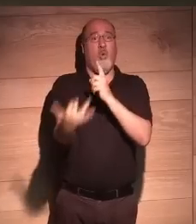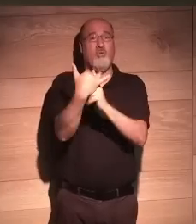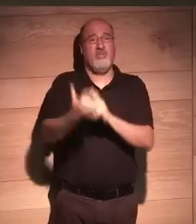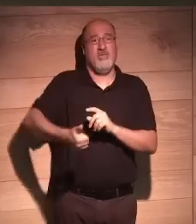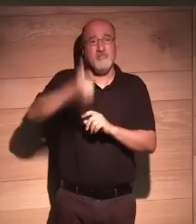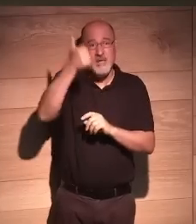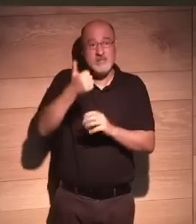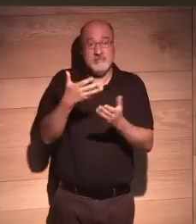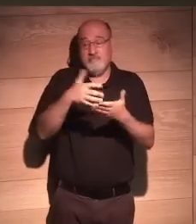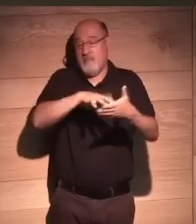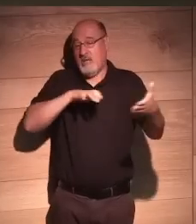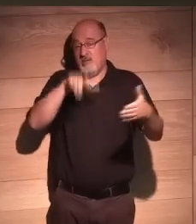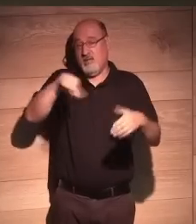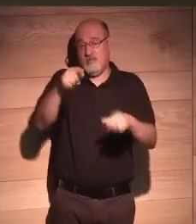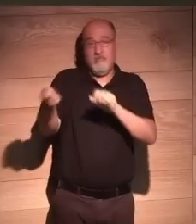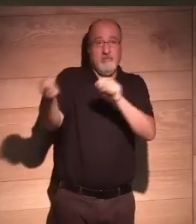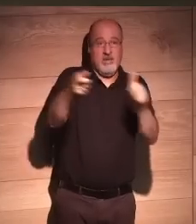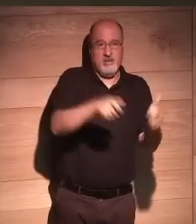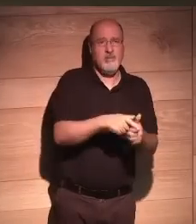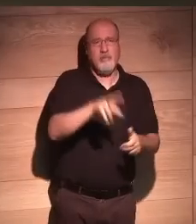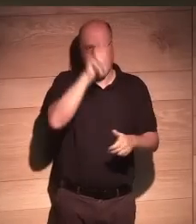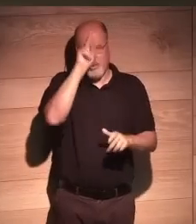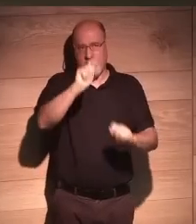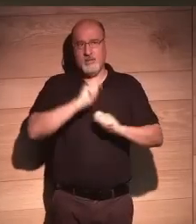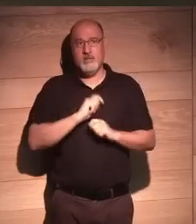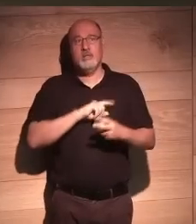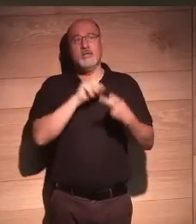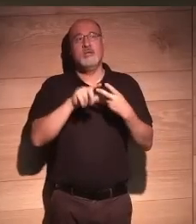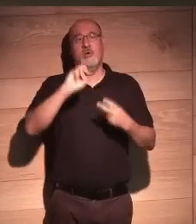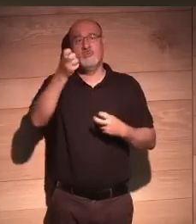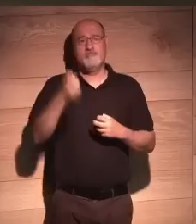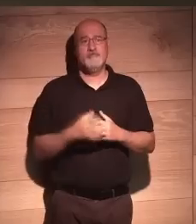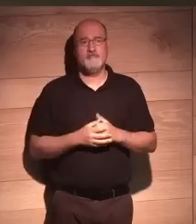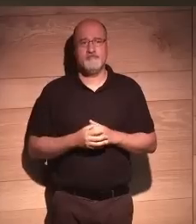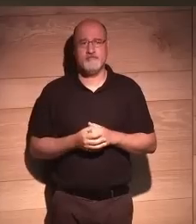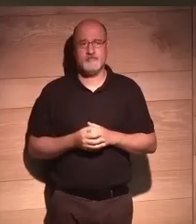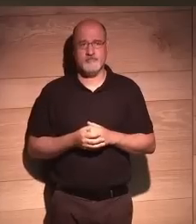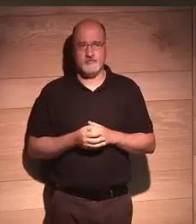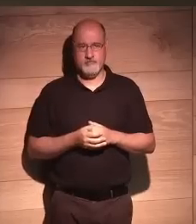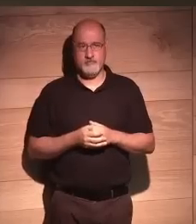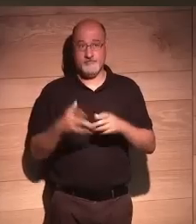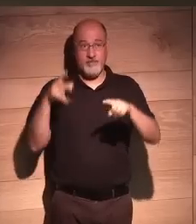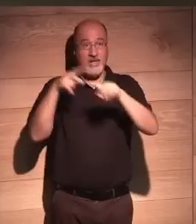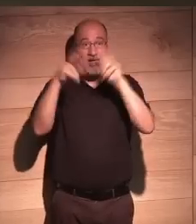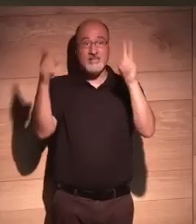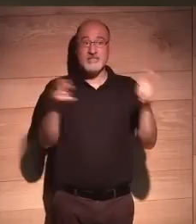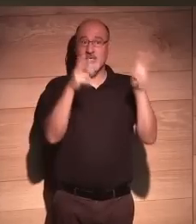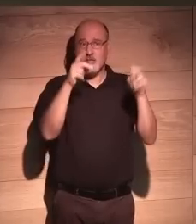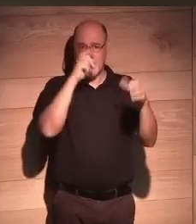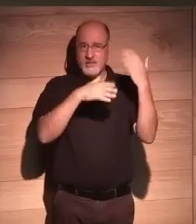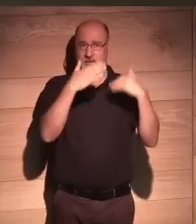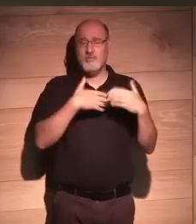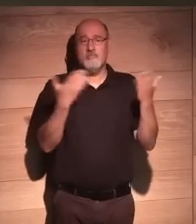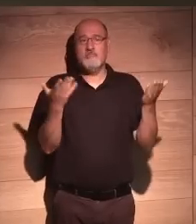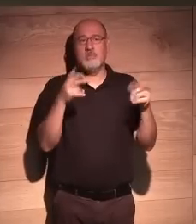la mayoría sí. Con lo cual sí me preocupa. Después con estas series que había antiguamente, bueno,